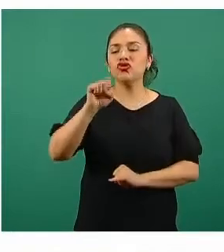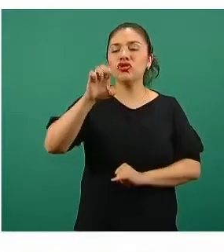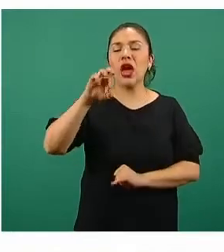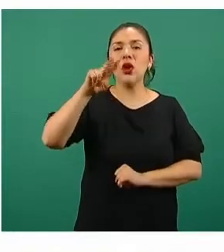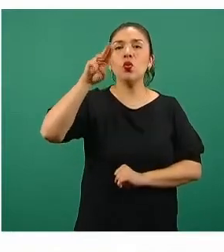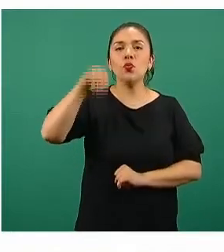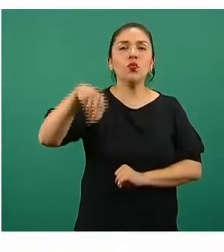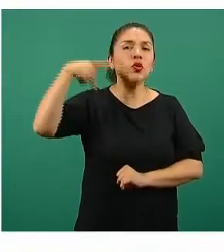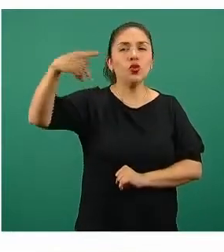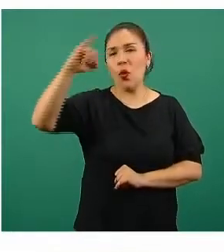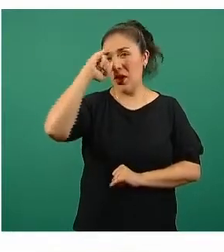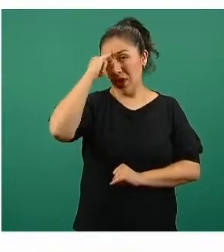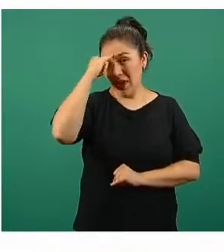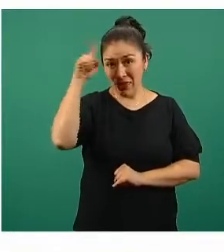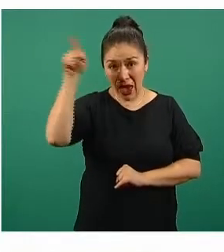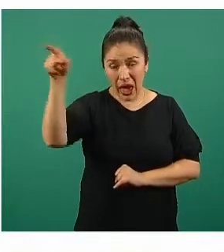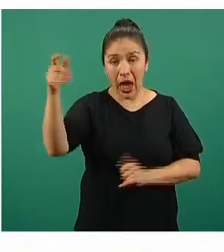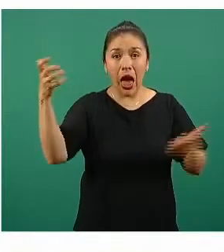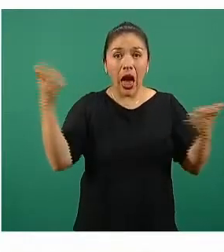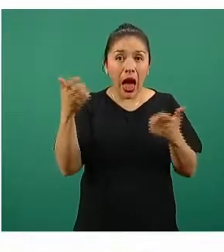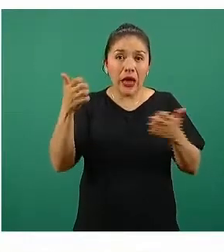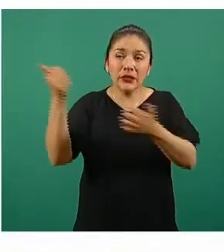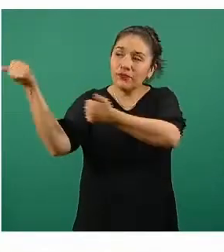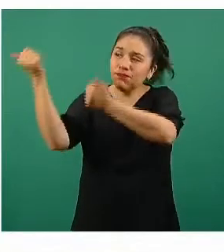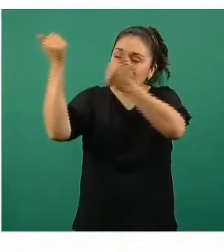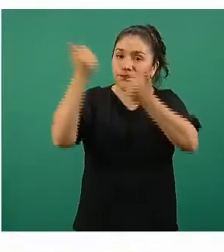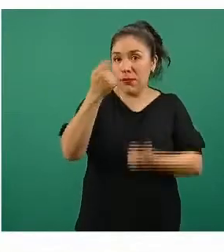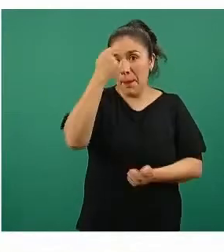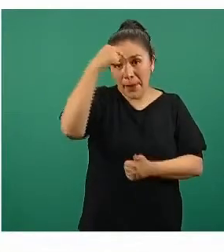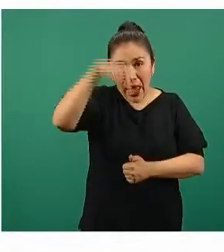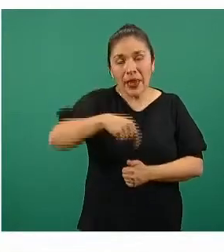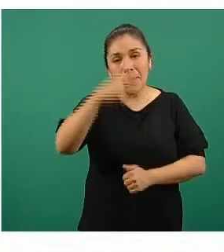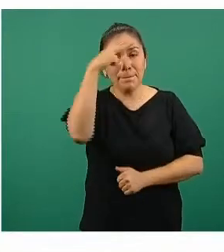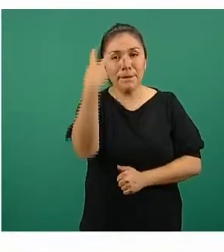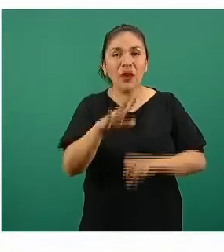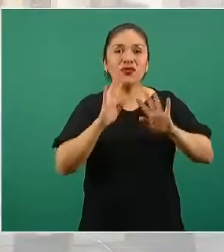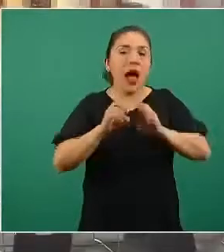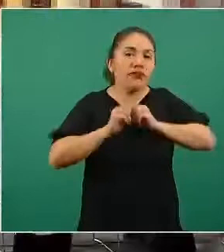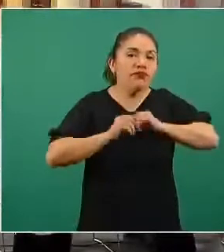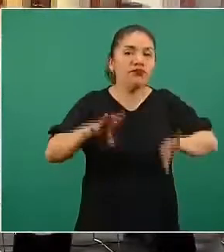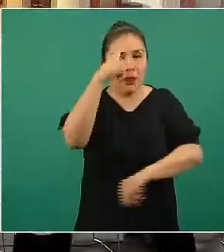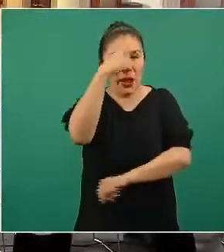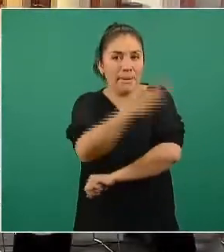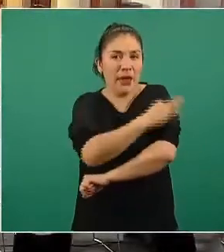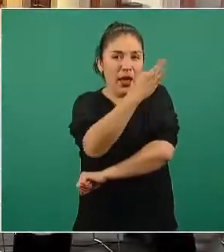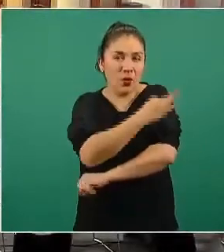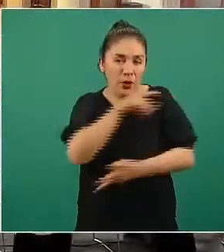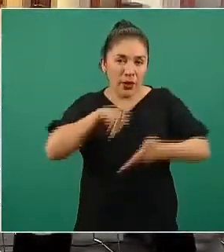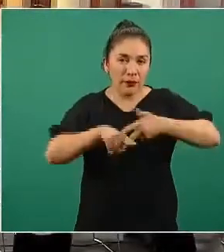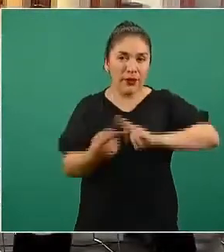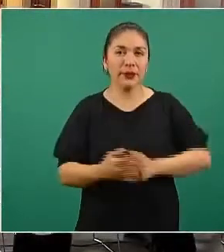de la India para ser aplicadas en nuestro país.